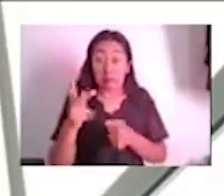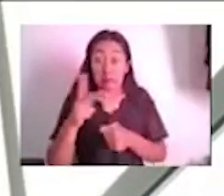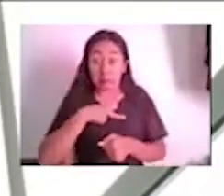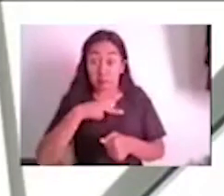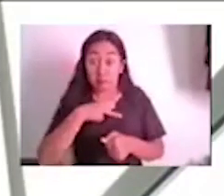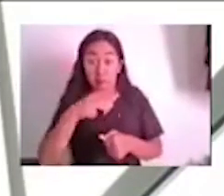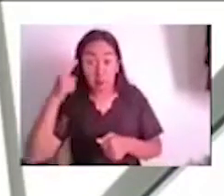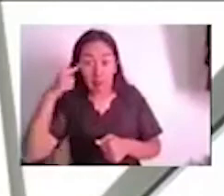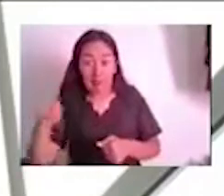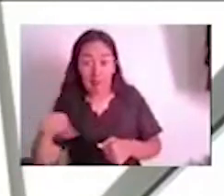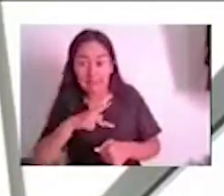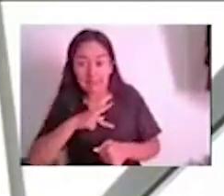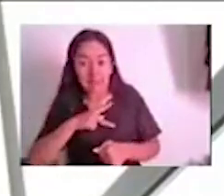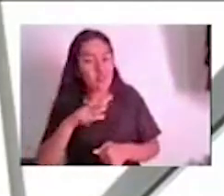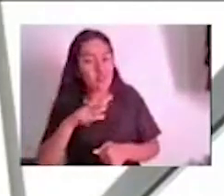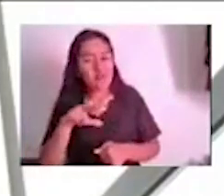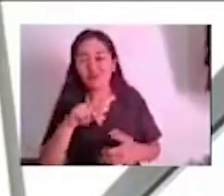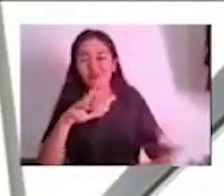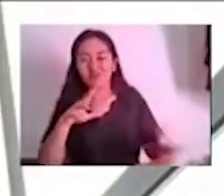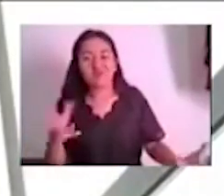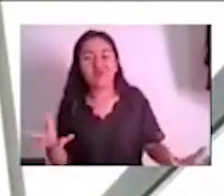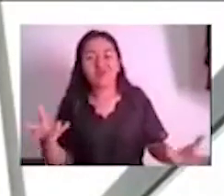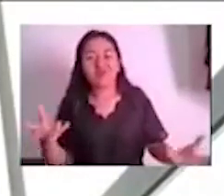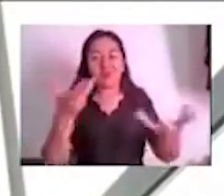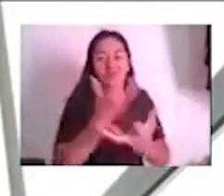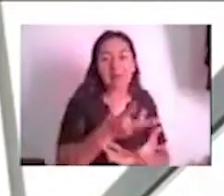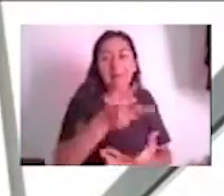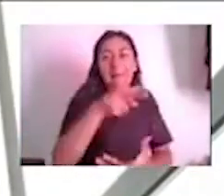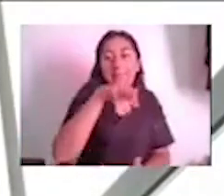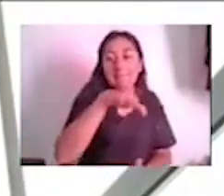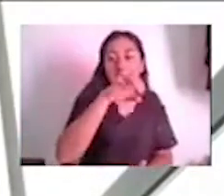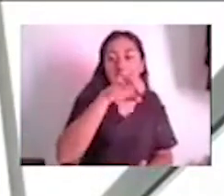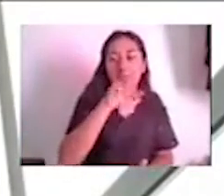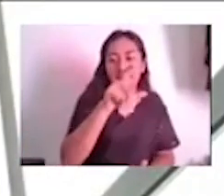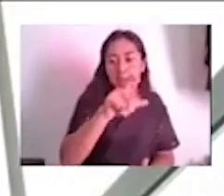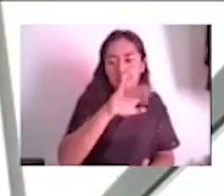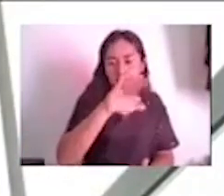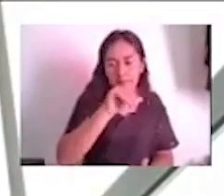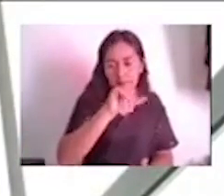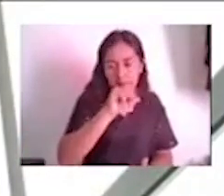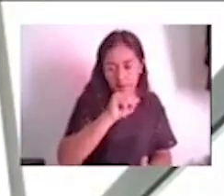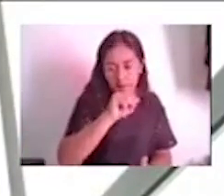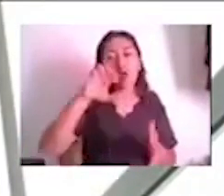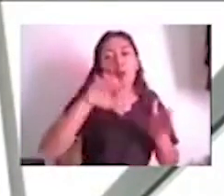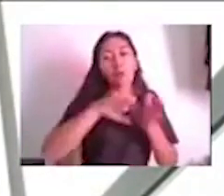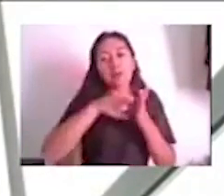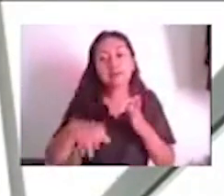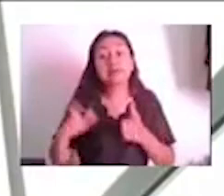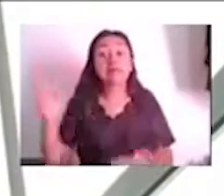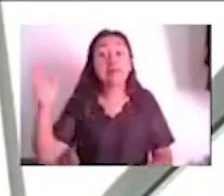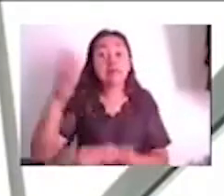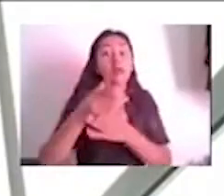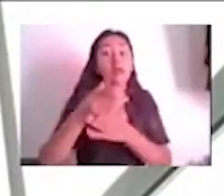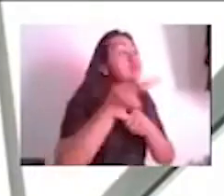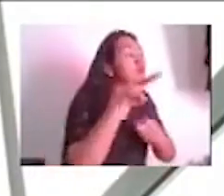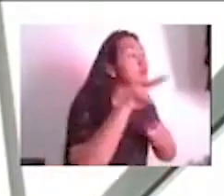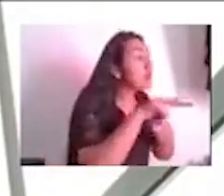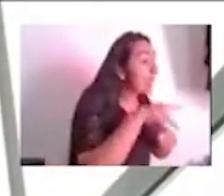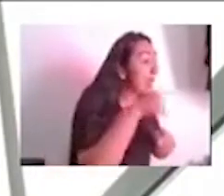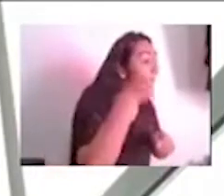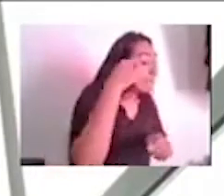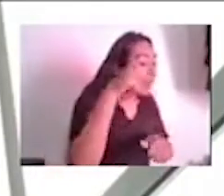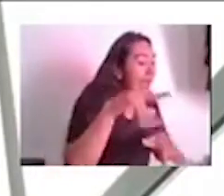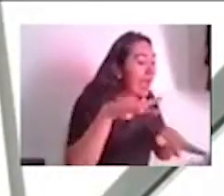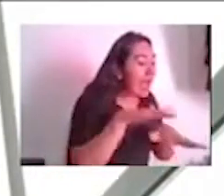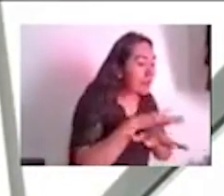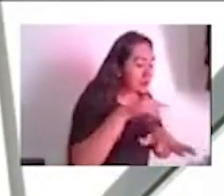comprar, de intercambiar productos. No había compra directa, pero había intercambio. Y en ese sentido es que ellos